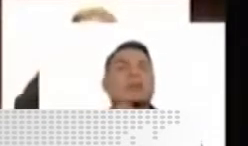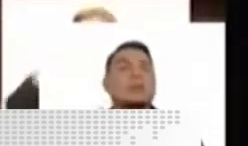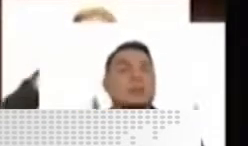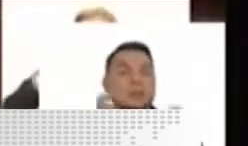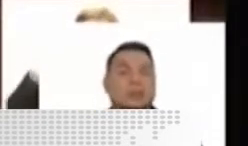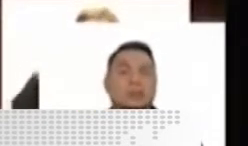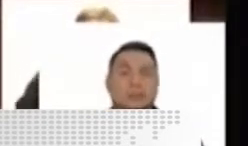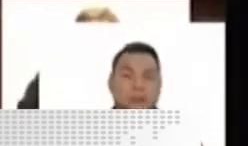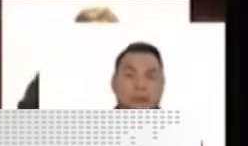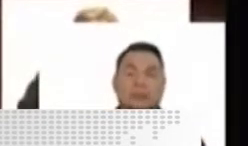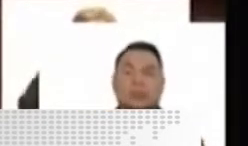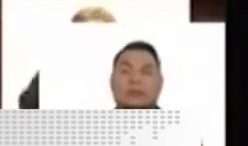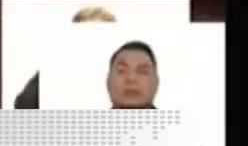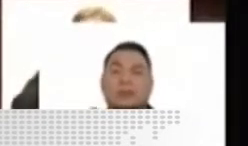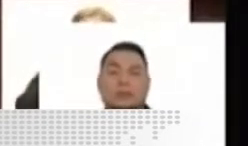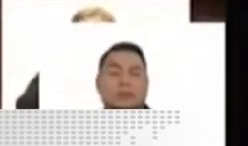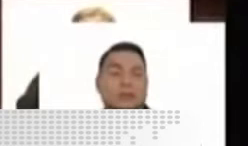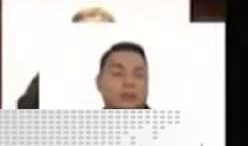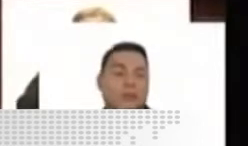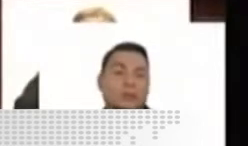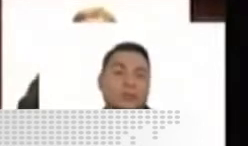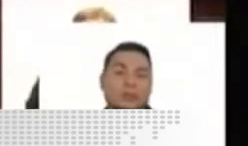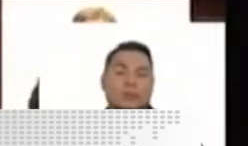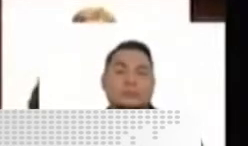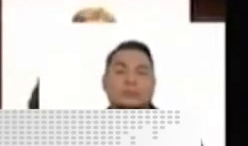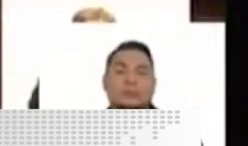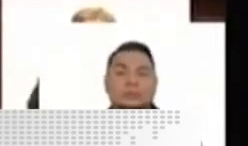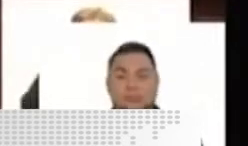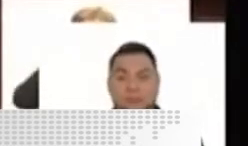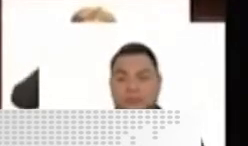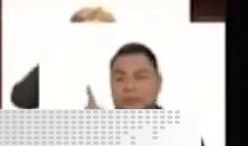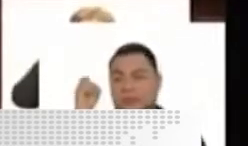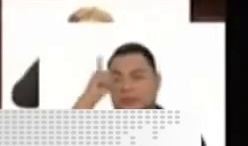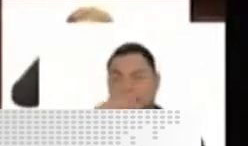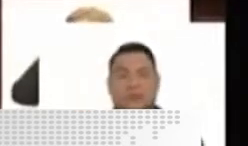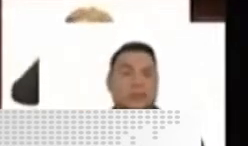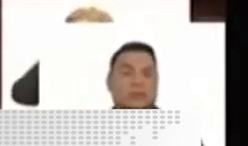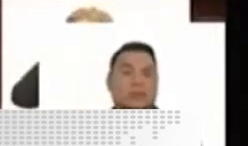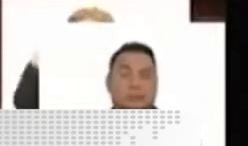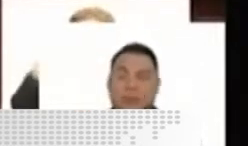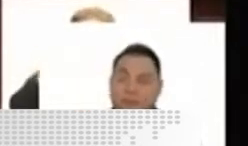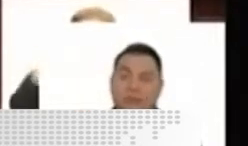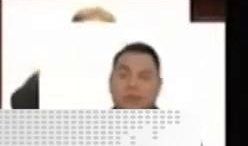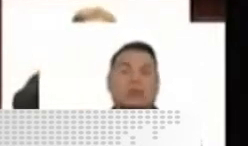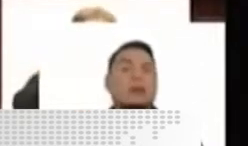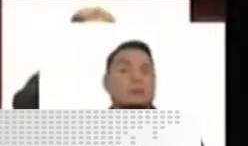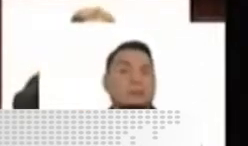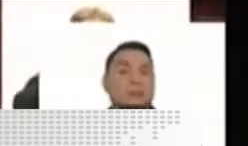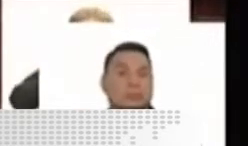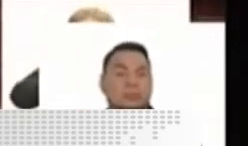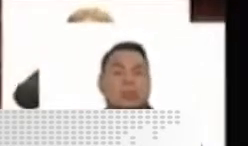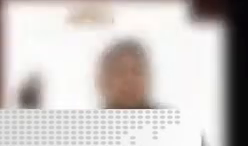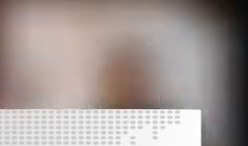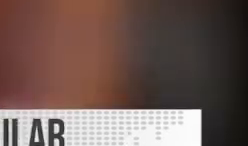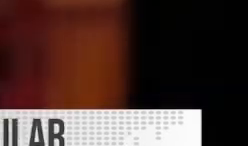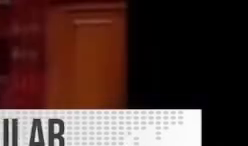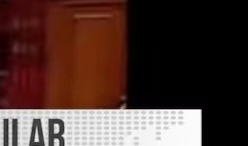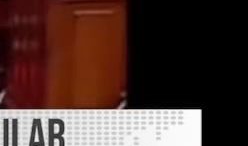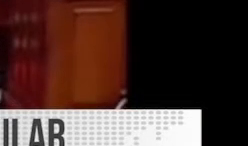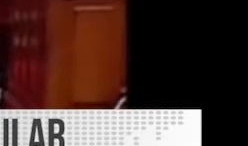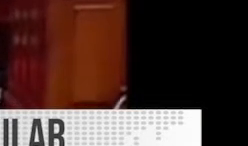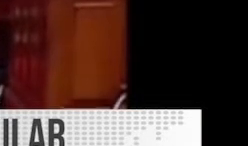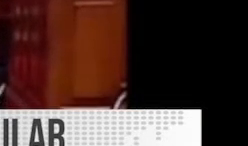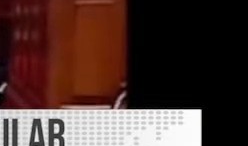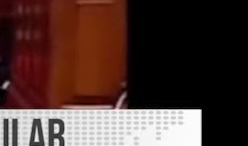salud, la economía, la educación. Y en esta difícil época que atravesamos por la pandemia COVID-19.